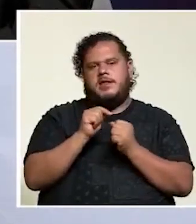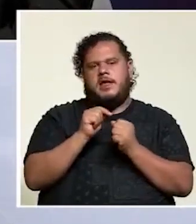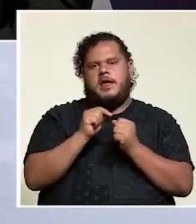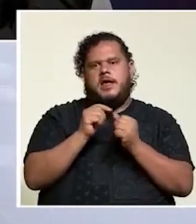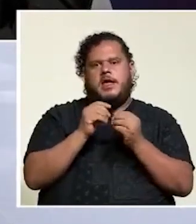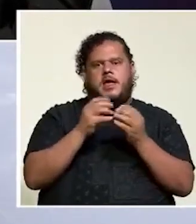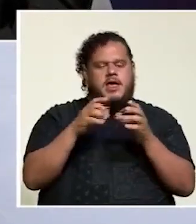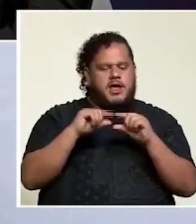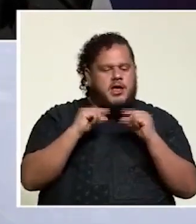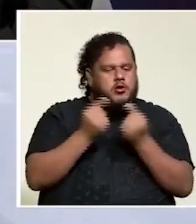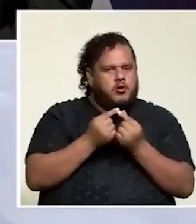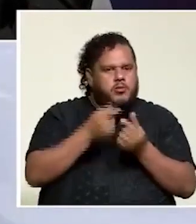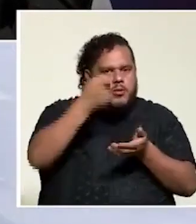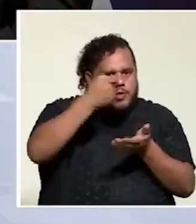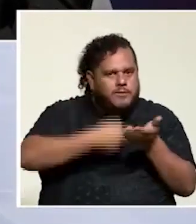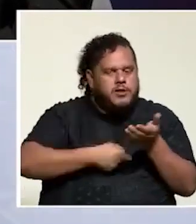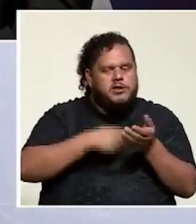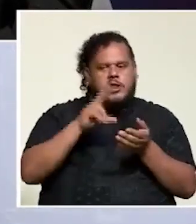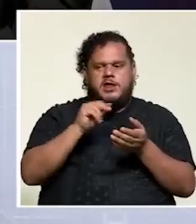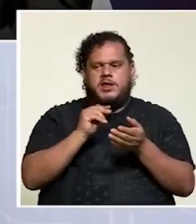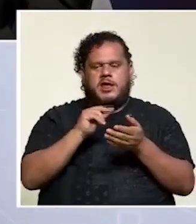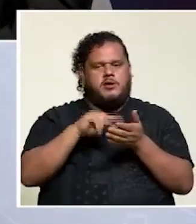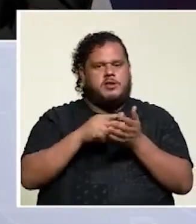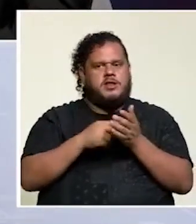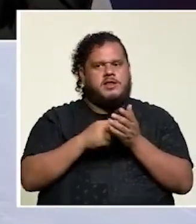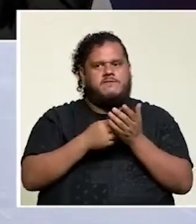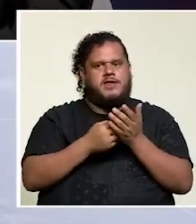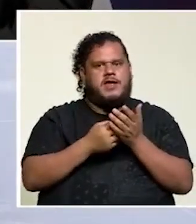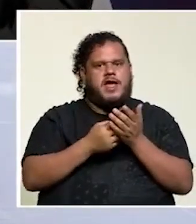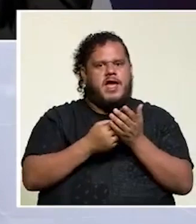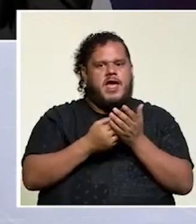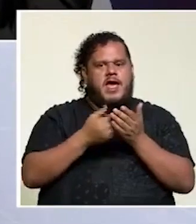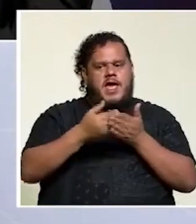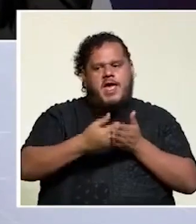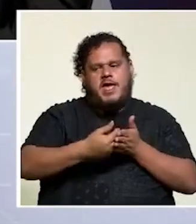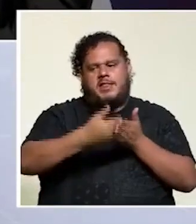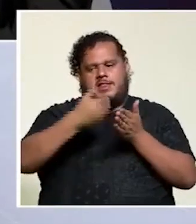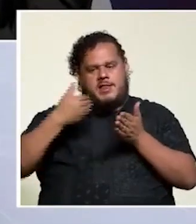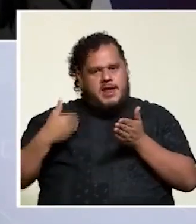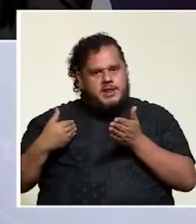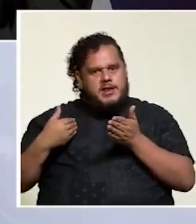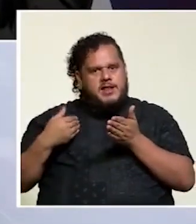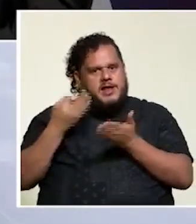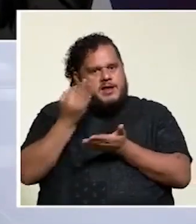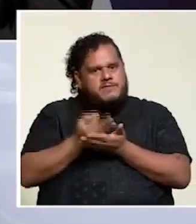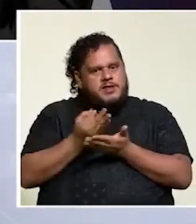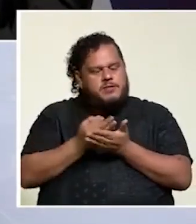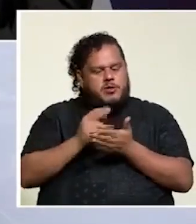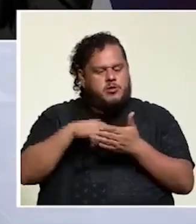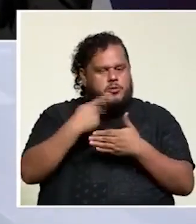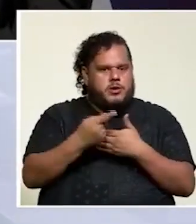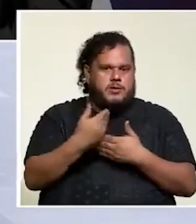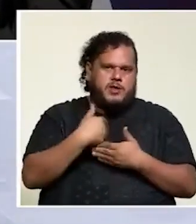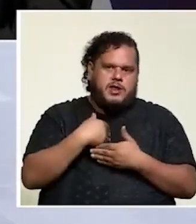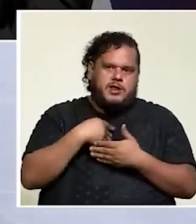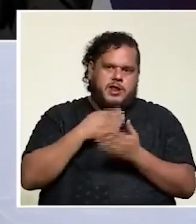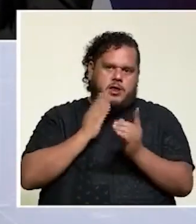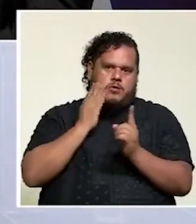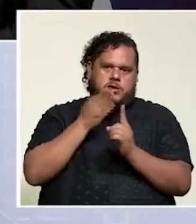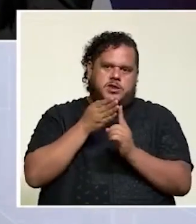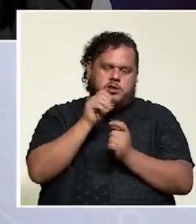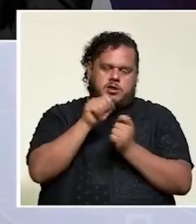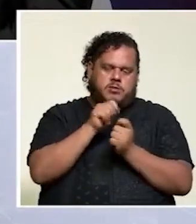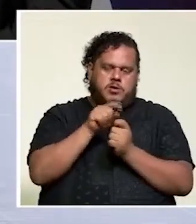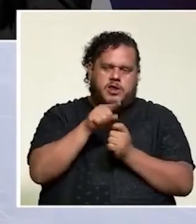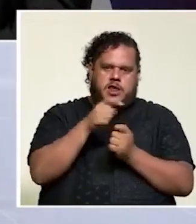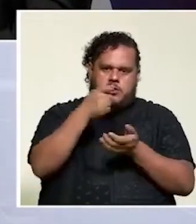que tenemos, y que ello no implique además desfinanciar programas que tienen destino específico de esos